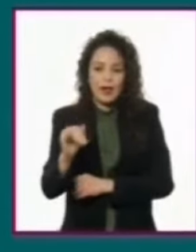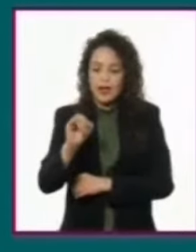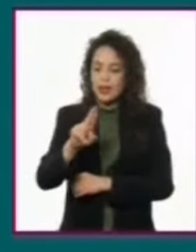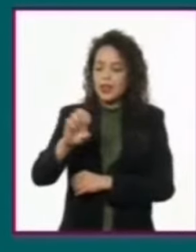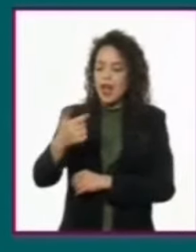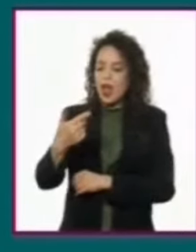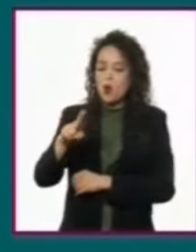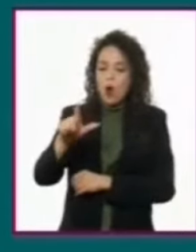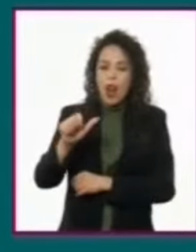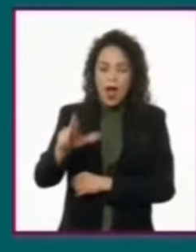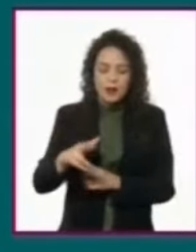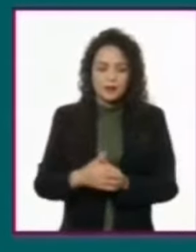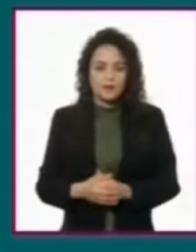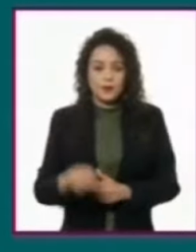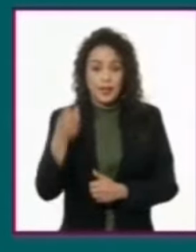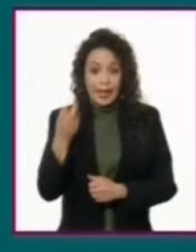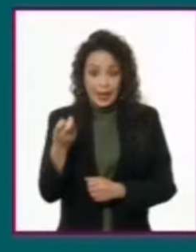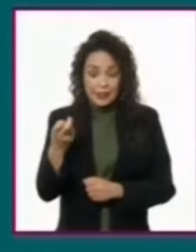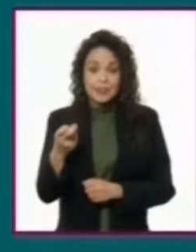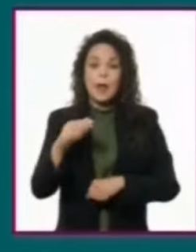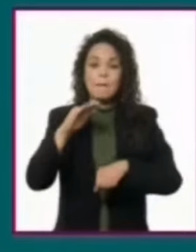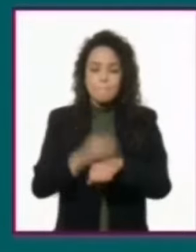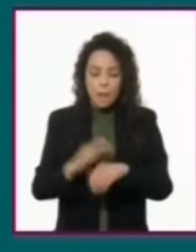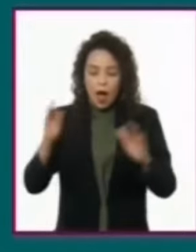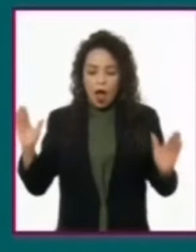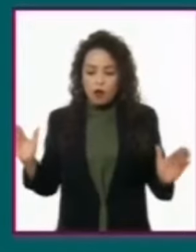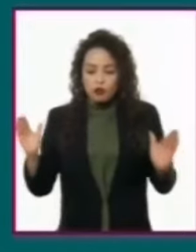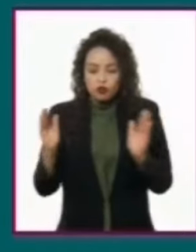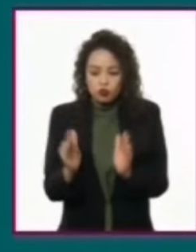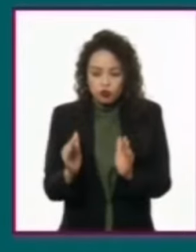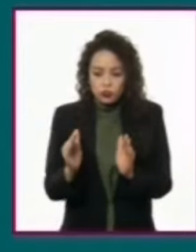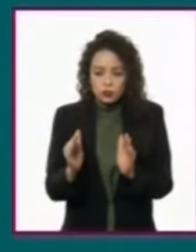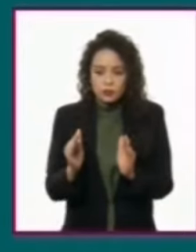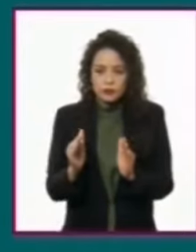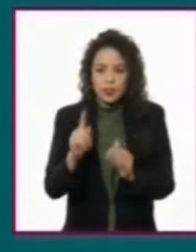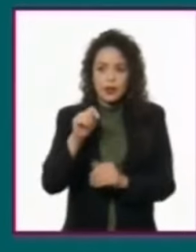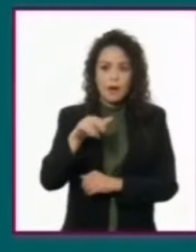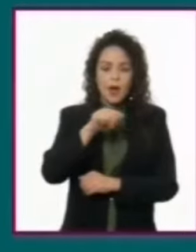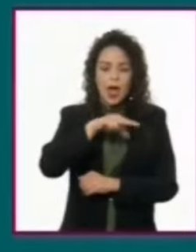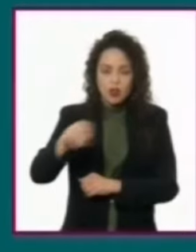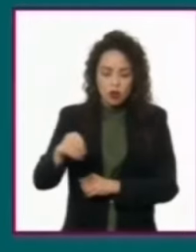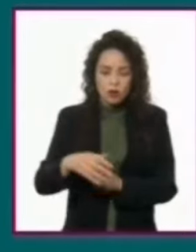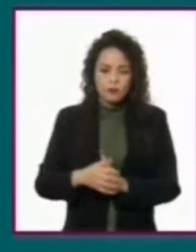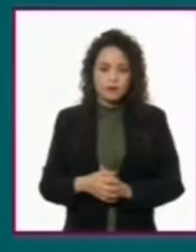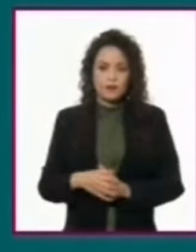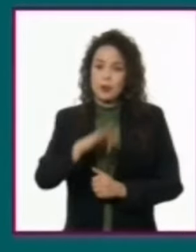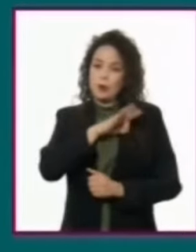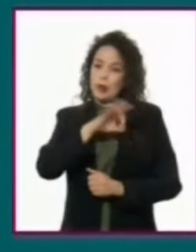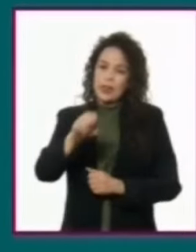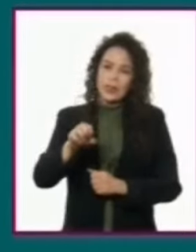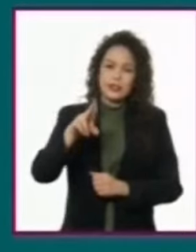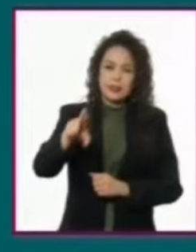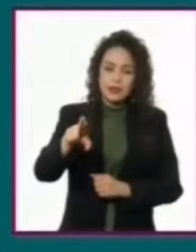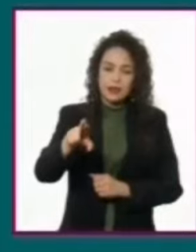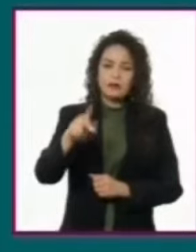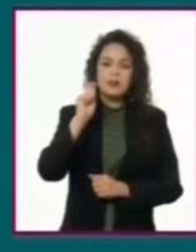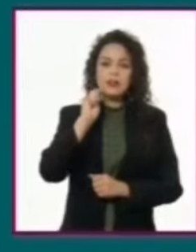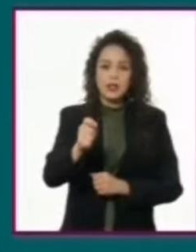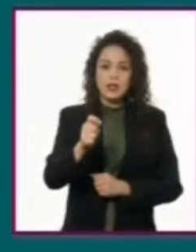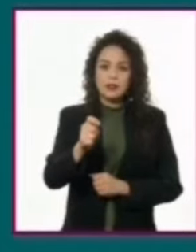galaxias tienden a ser las más pequeñas en cuanto a la extensión de su tamaño. Podrían ser las